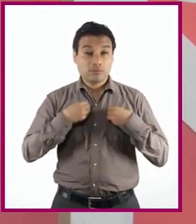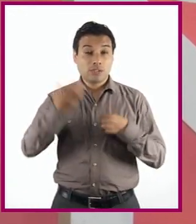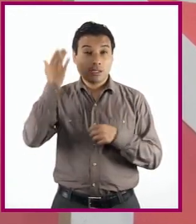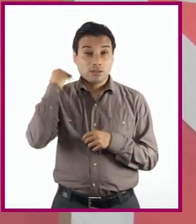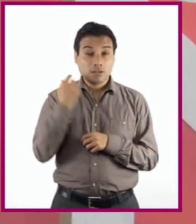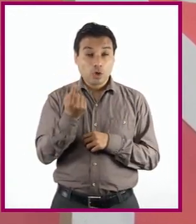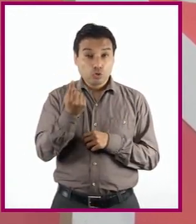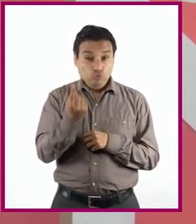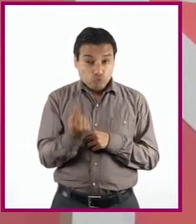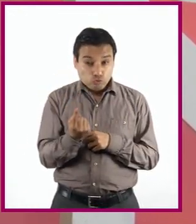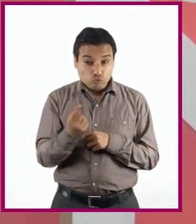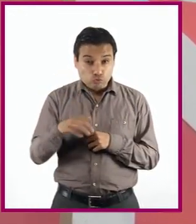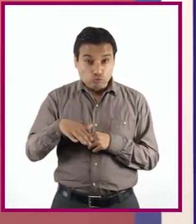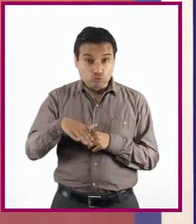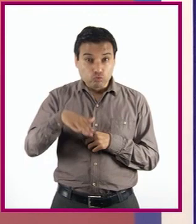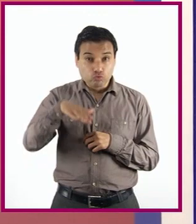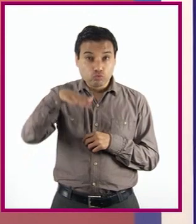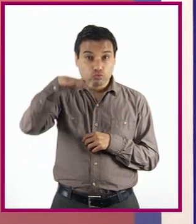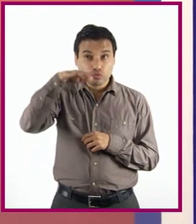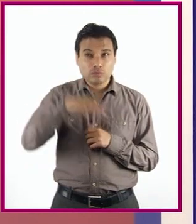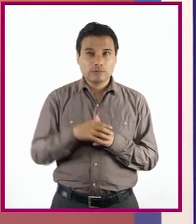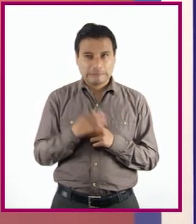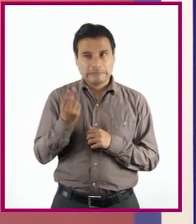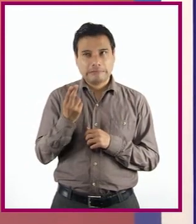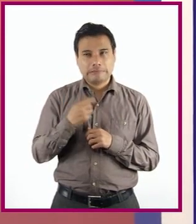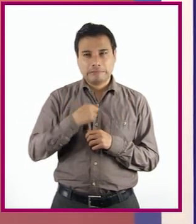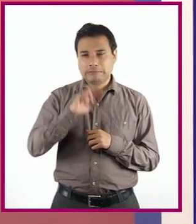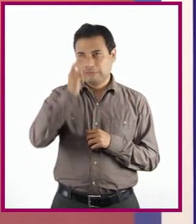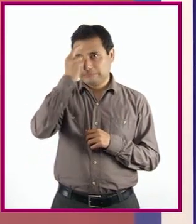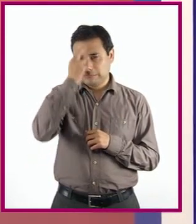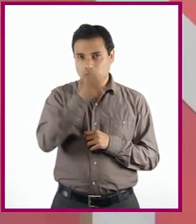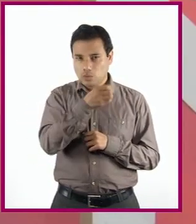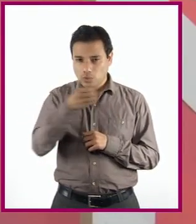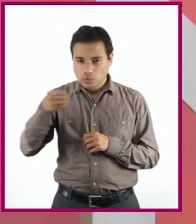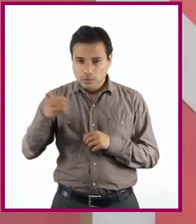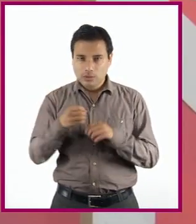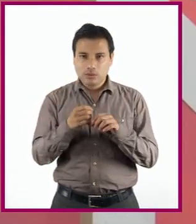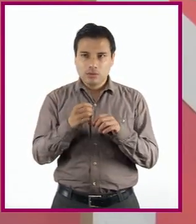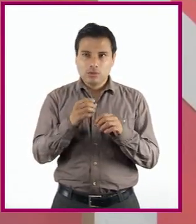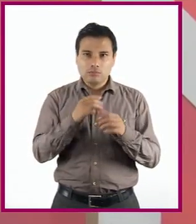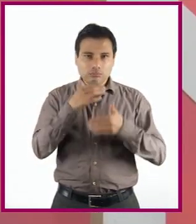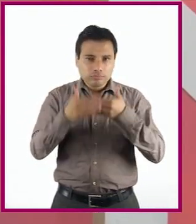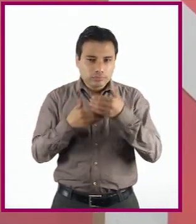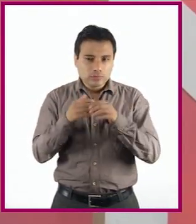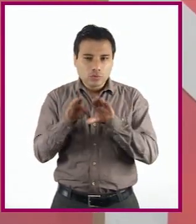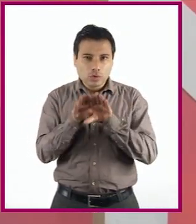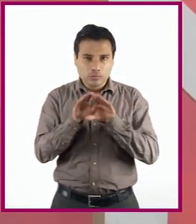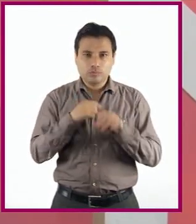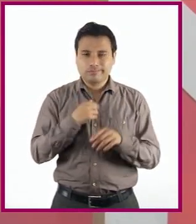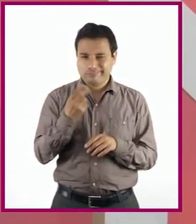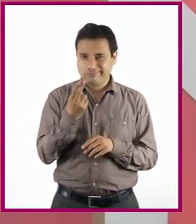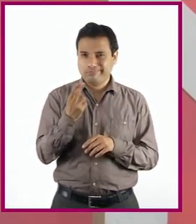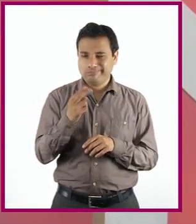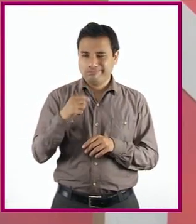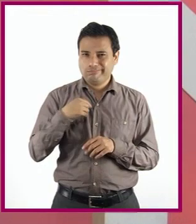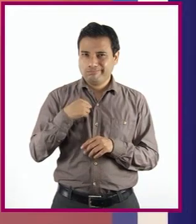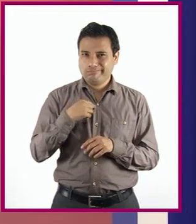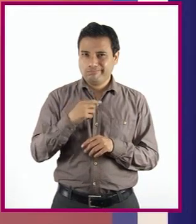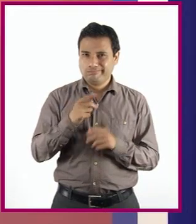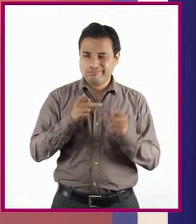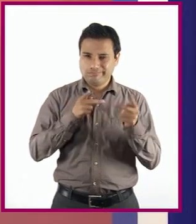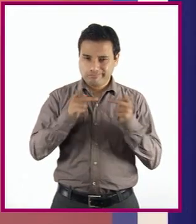quiero escribirla desde un orden cronológico o a partir de un evento significativo. Eso lo tengo que planear muy